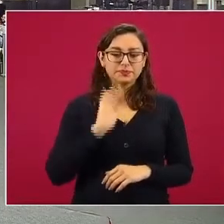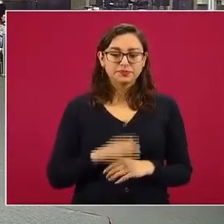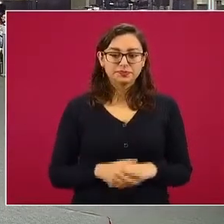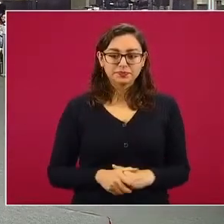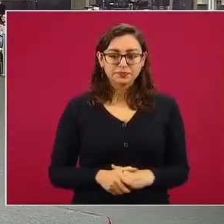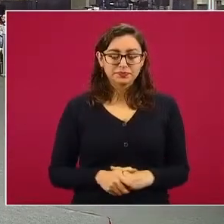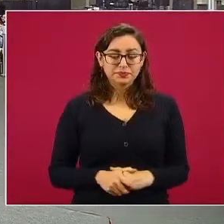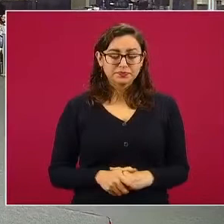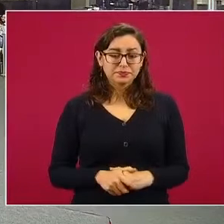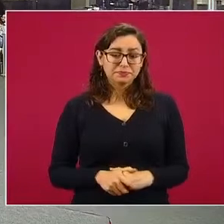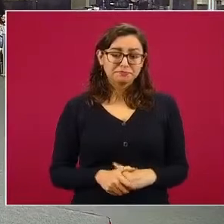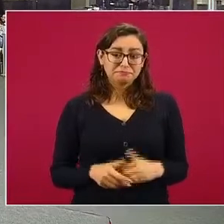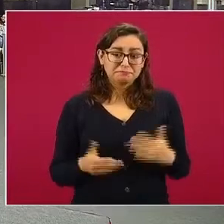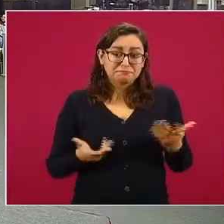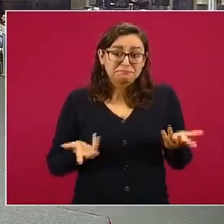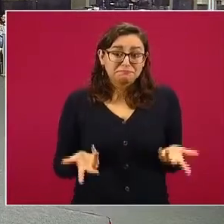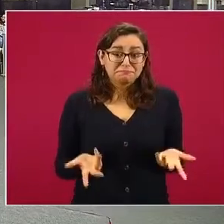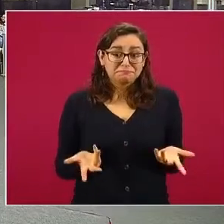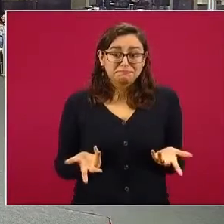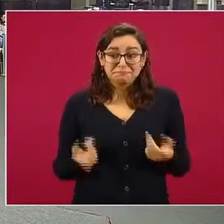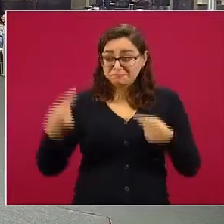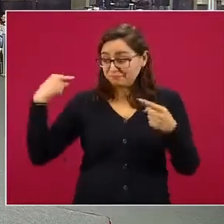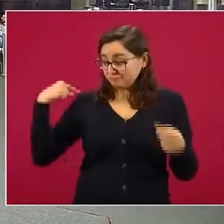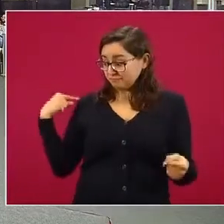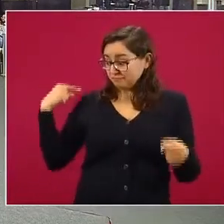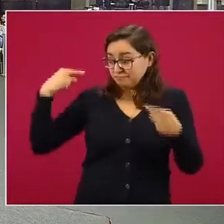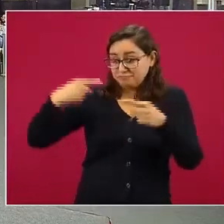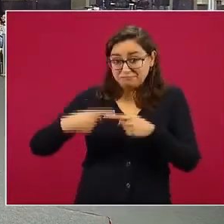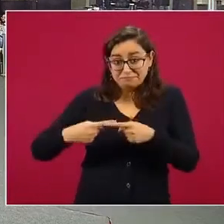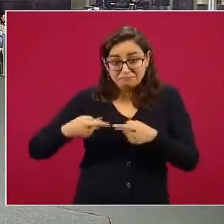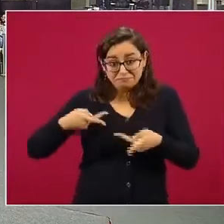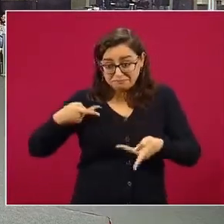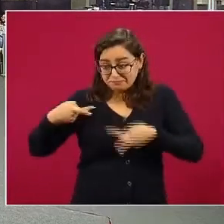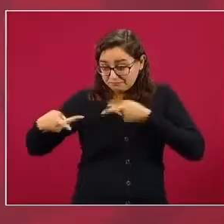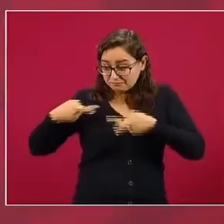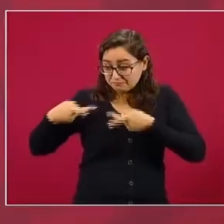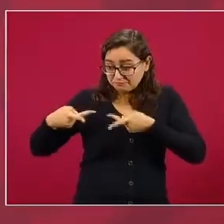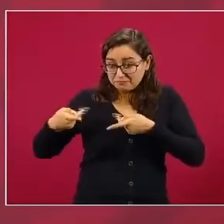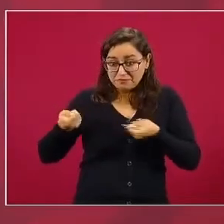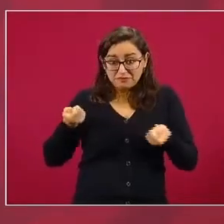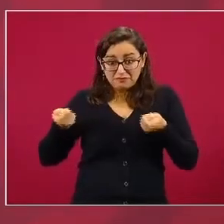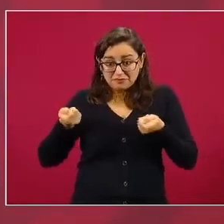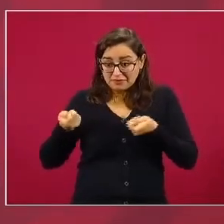hecho es lo que consideramos